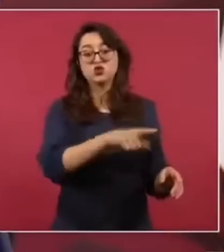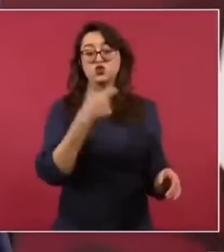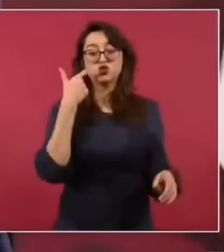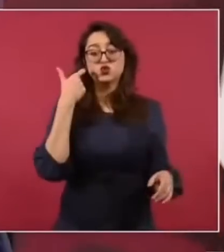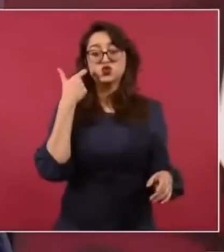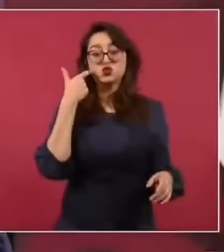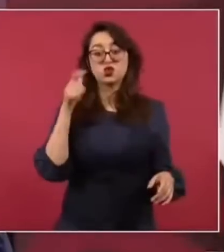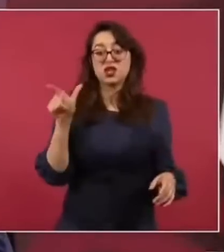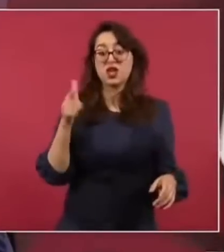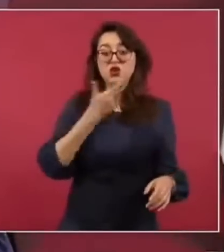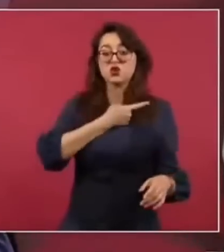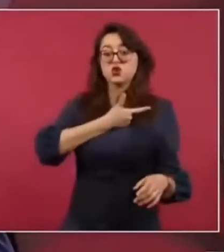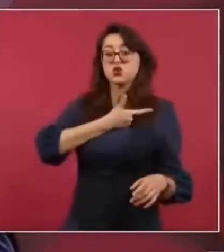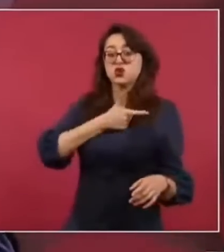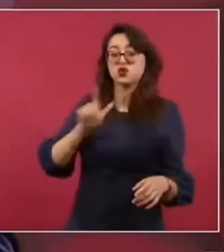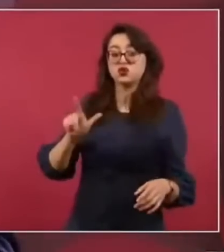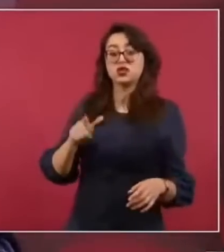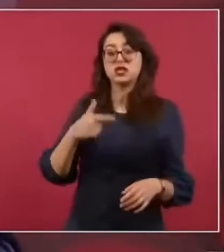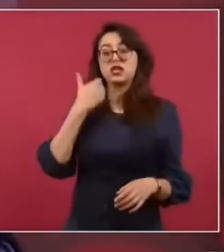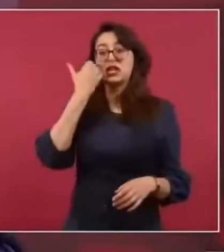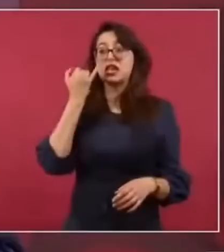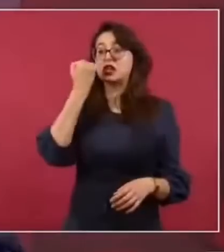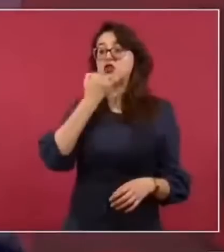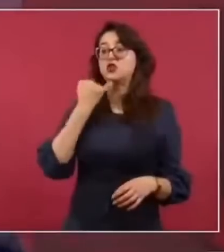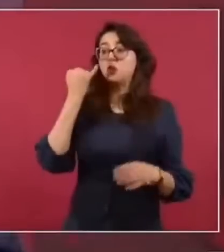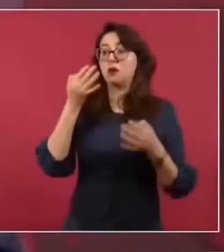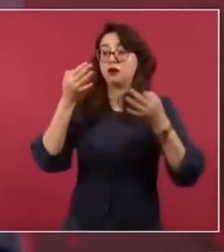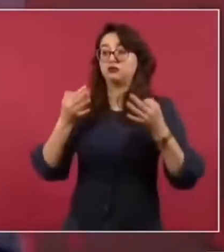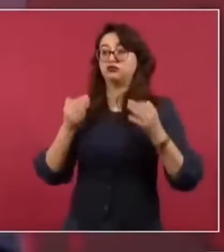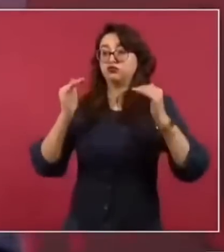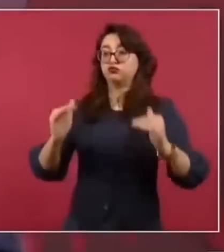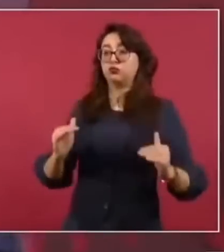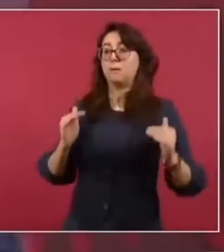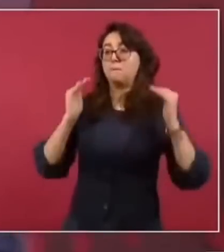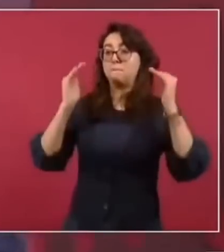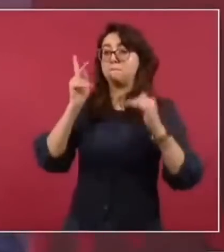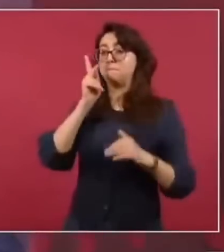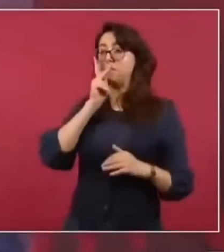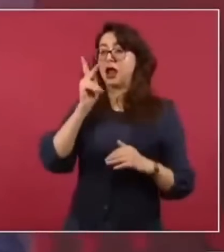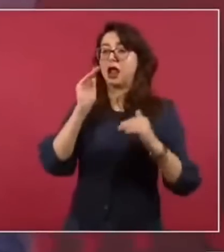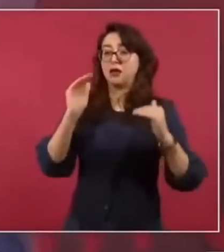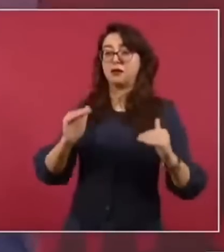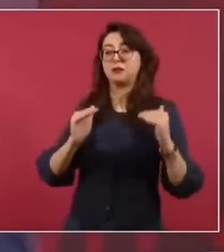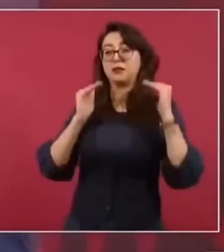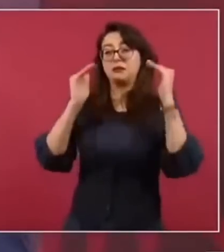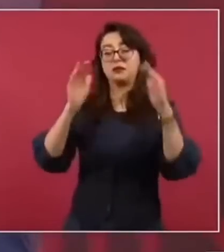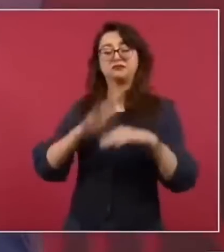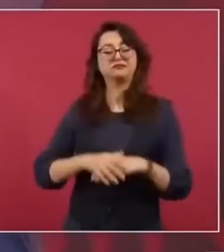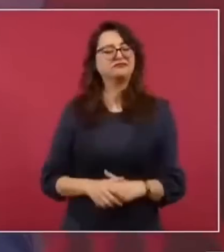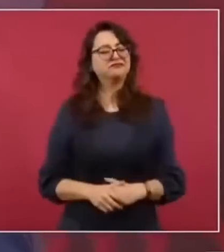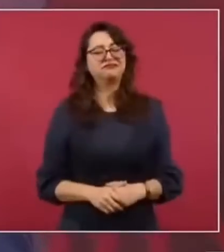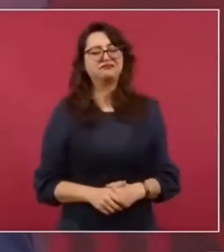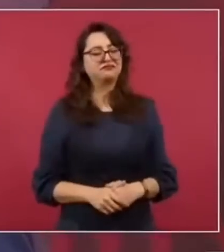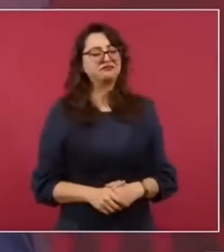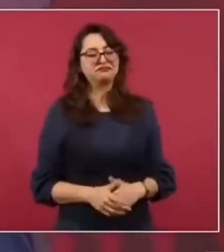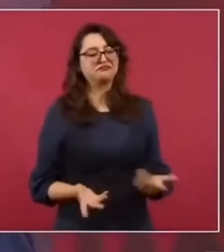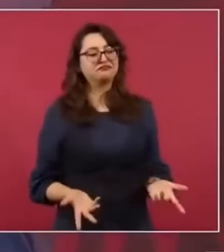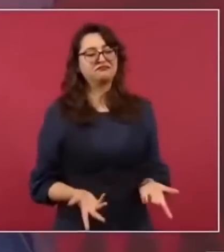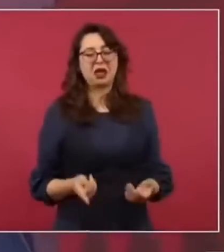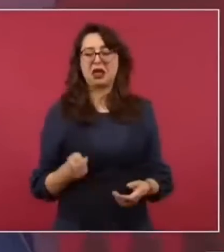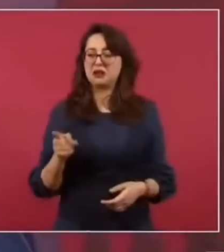sola habla, un solo lenguaje, aunque no les guste, les digo, ¿dónde lo van a